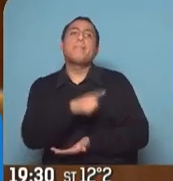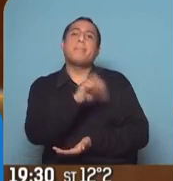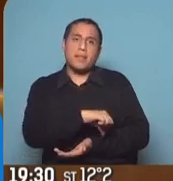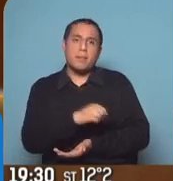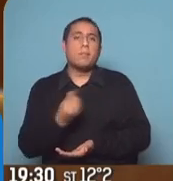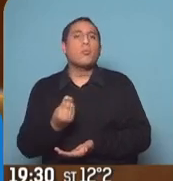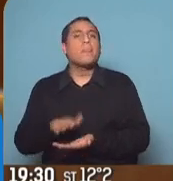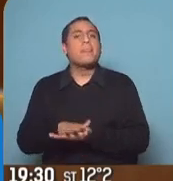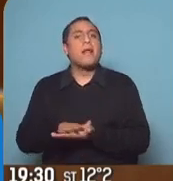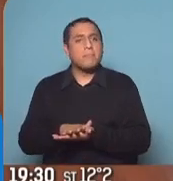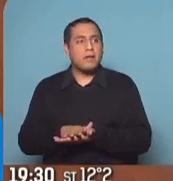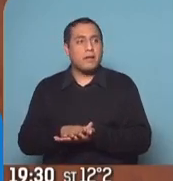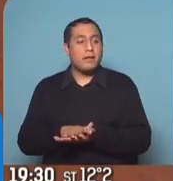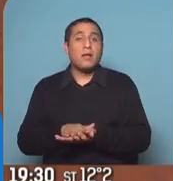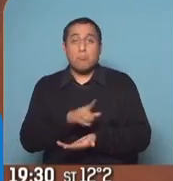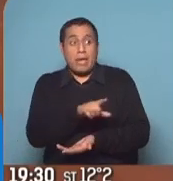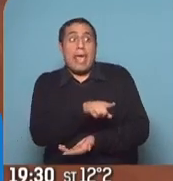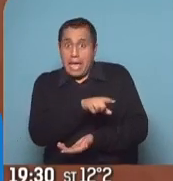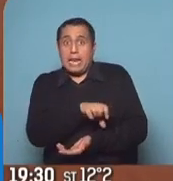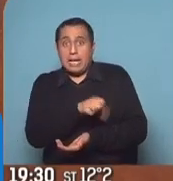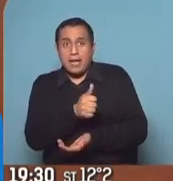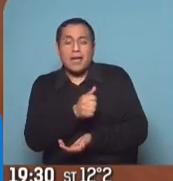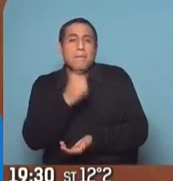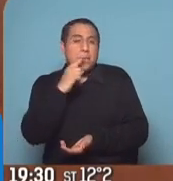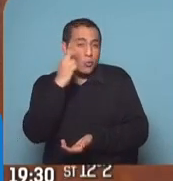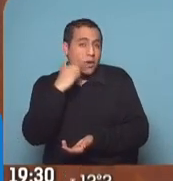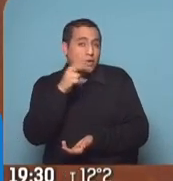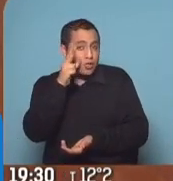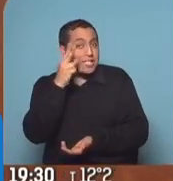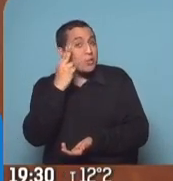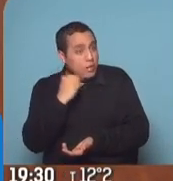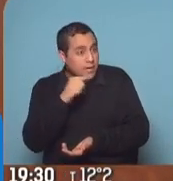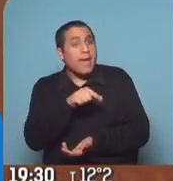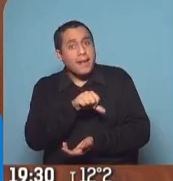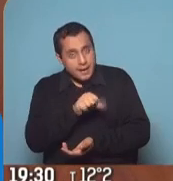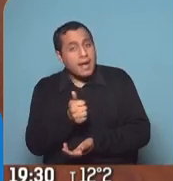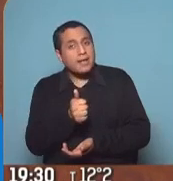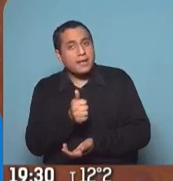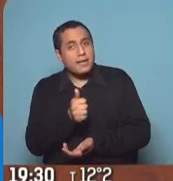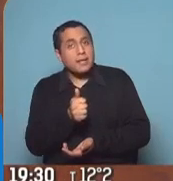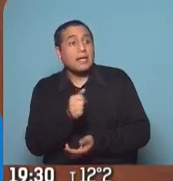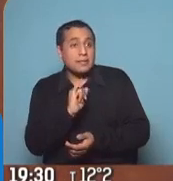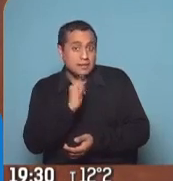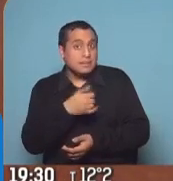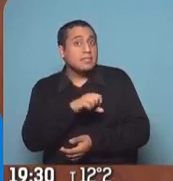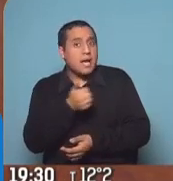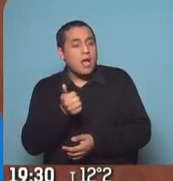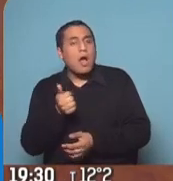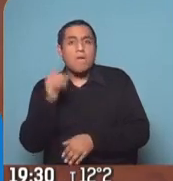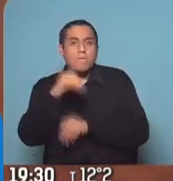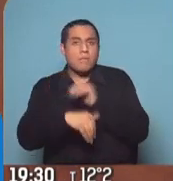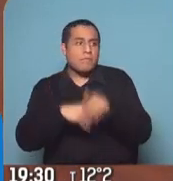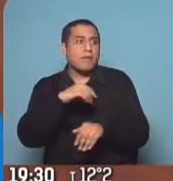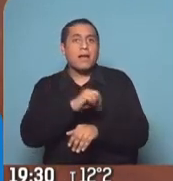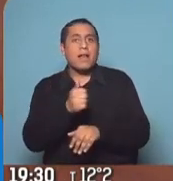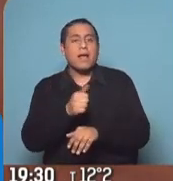porque él gana las elecciones en el 89 Mm, y ahí en el